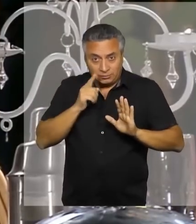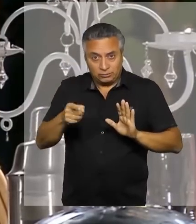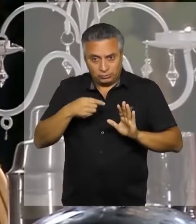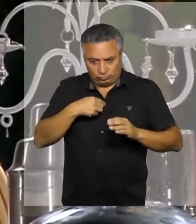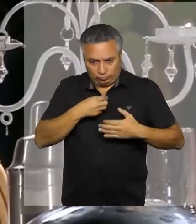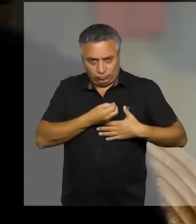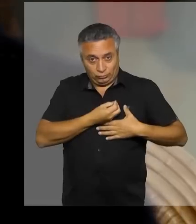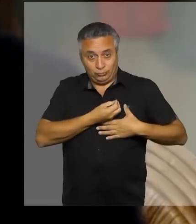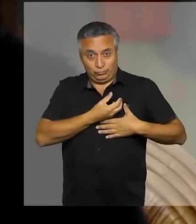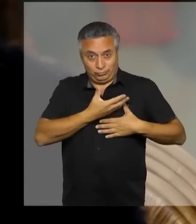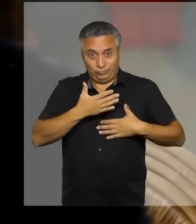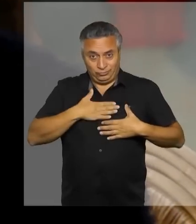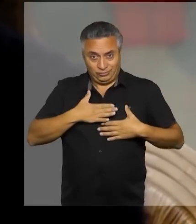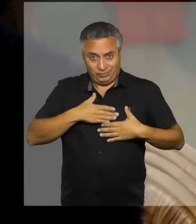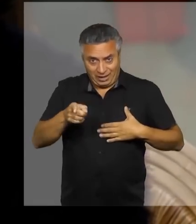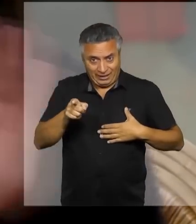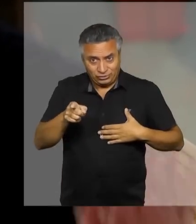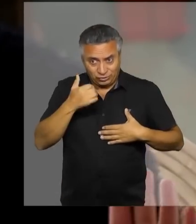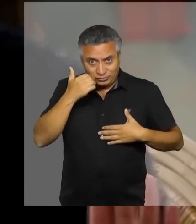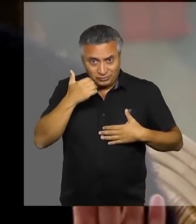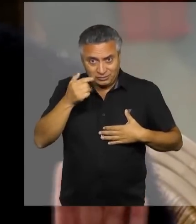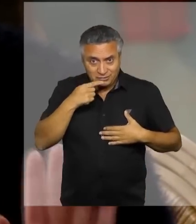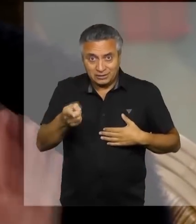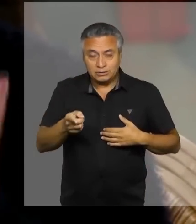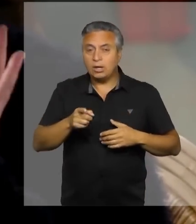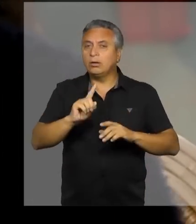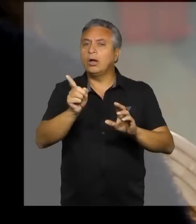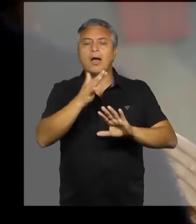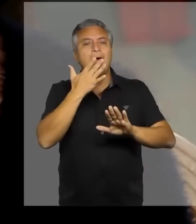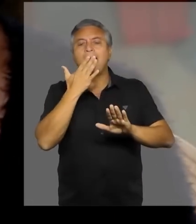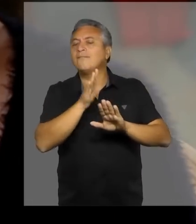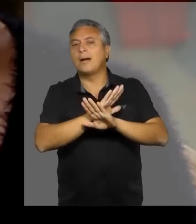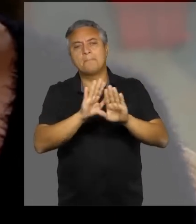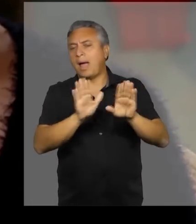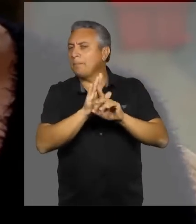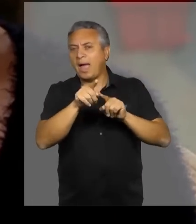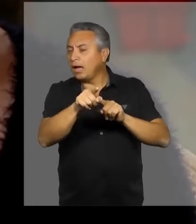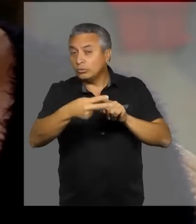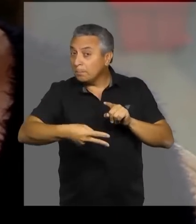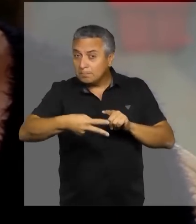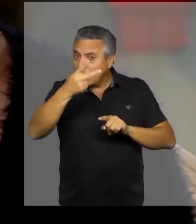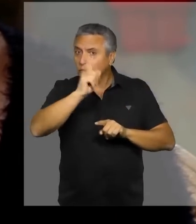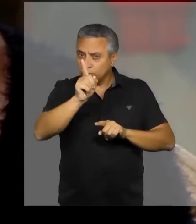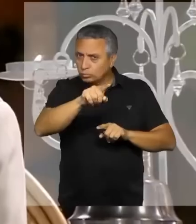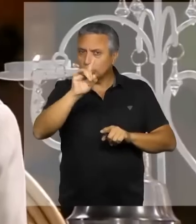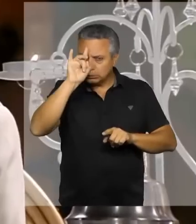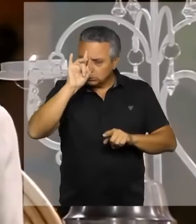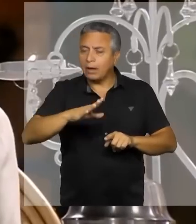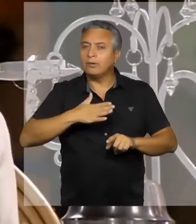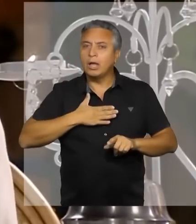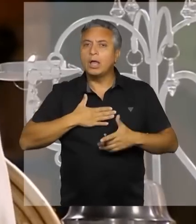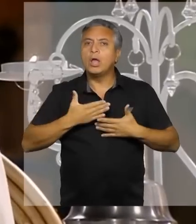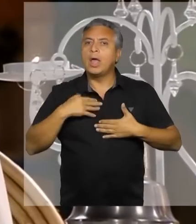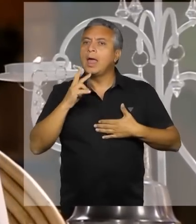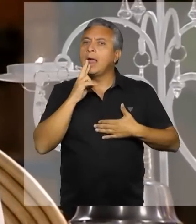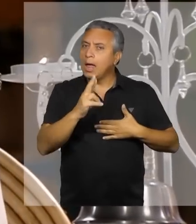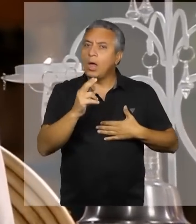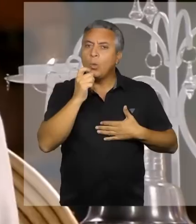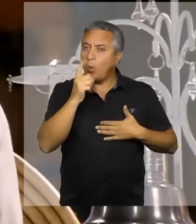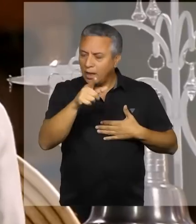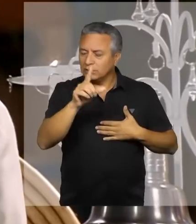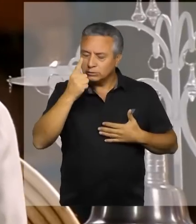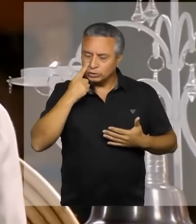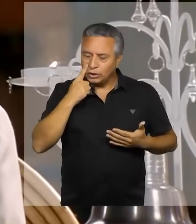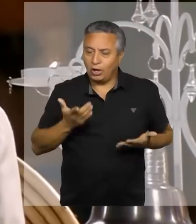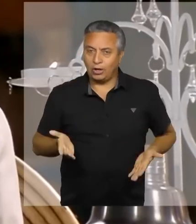¿Es eso? No hablemos más de eso, porque ya lo hemos hablado bastante y usted sabe cuál es mi respuesta. Bueno,